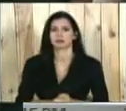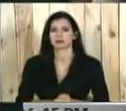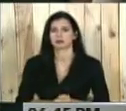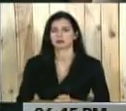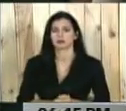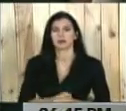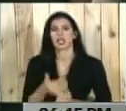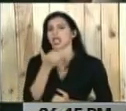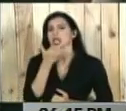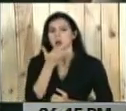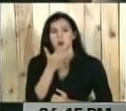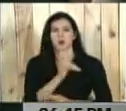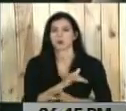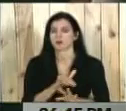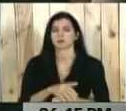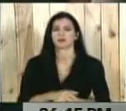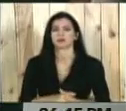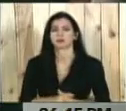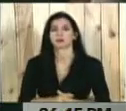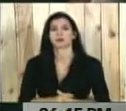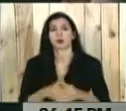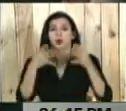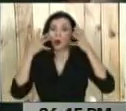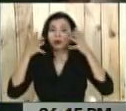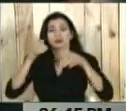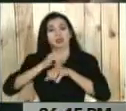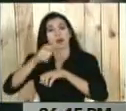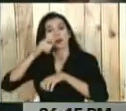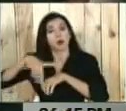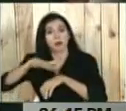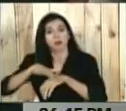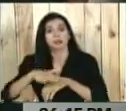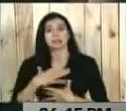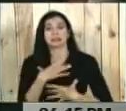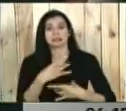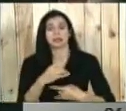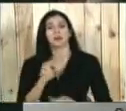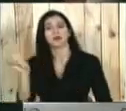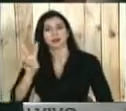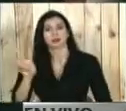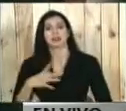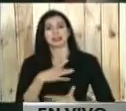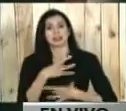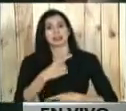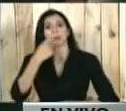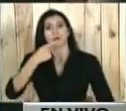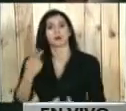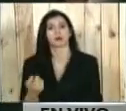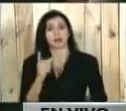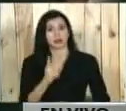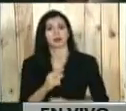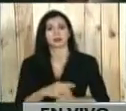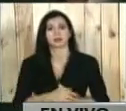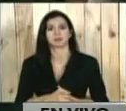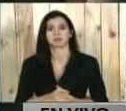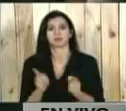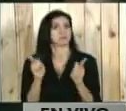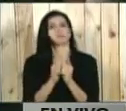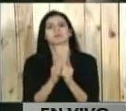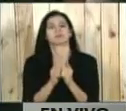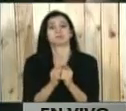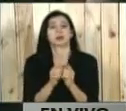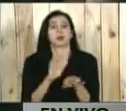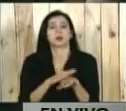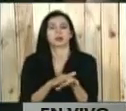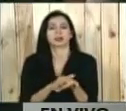Era un error. Yo le recomiendo a todo el mundo que se interesen por su país y se interesen por la política. Bueno, esto lo traigo a